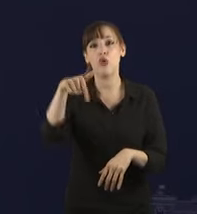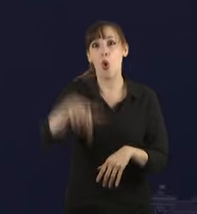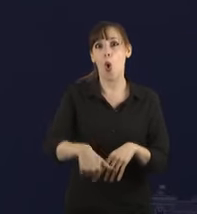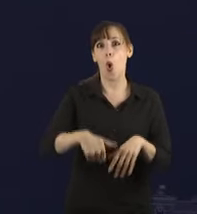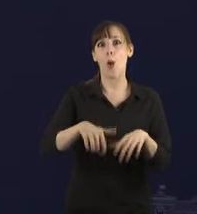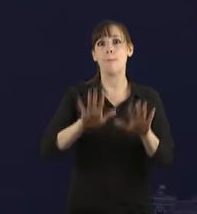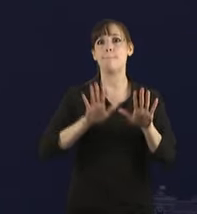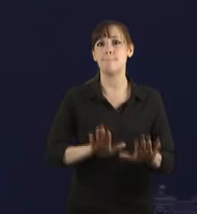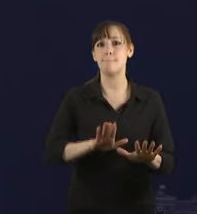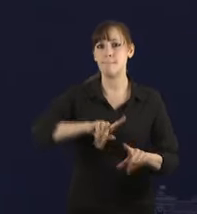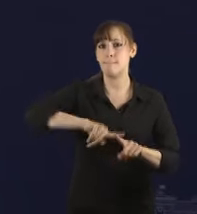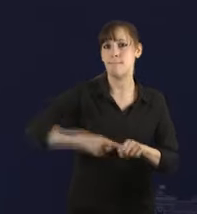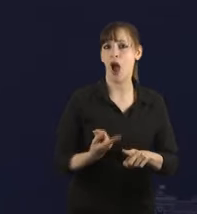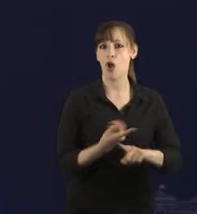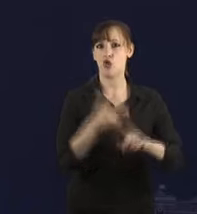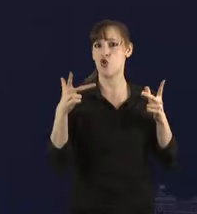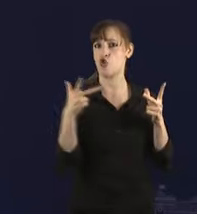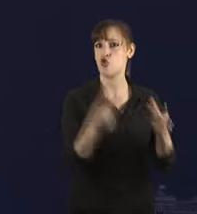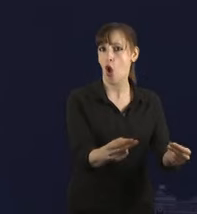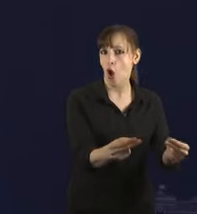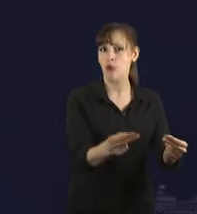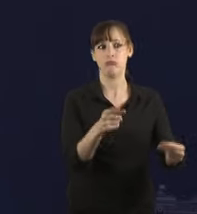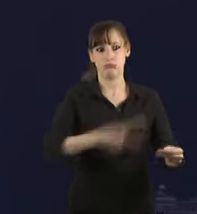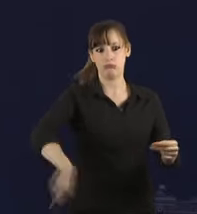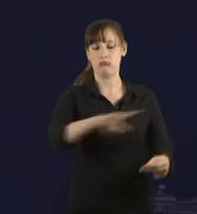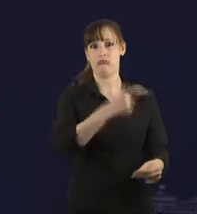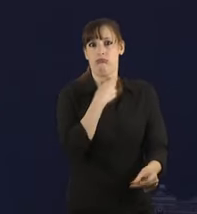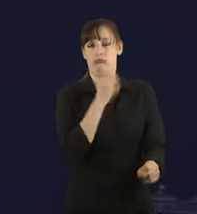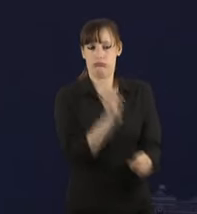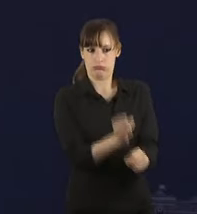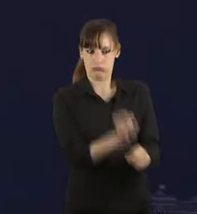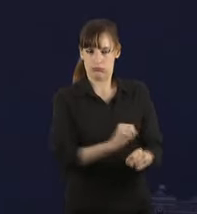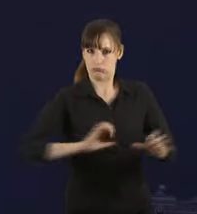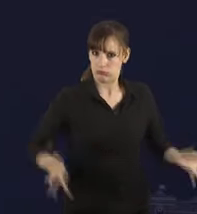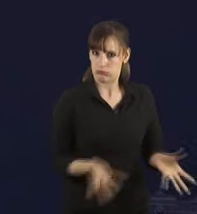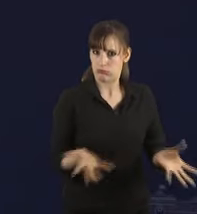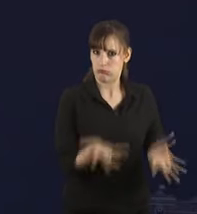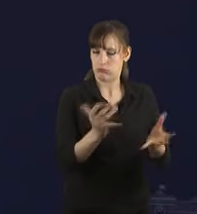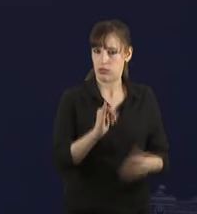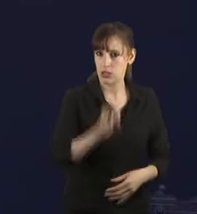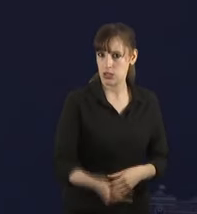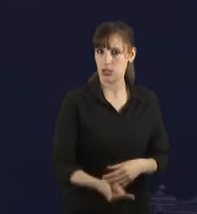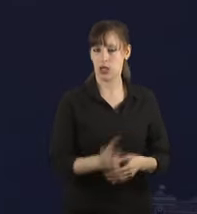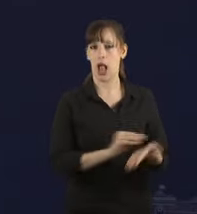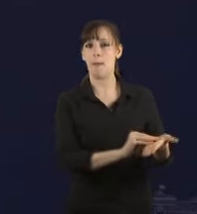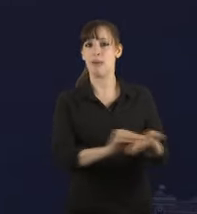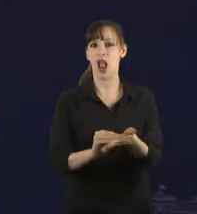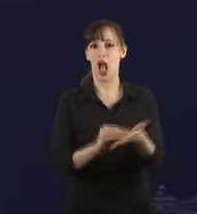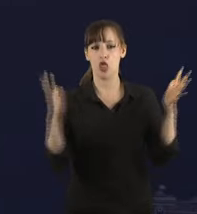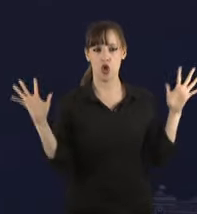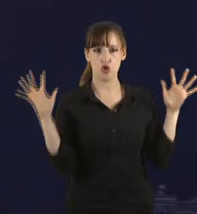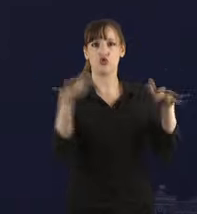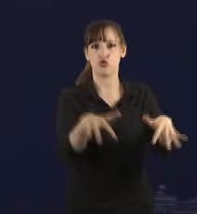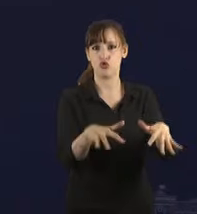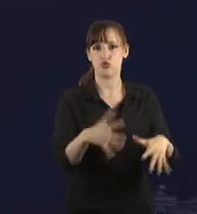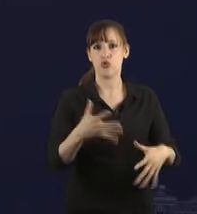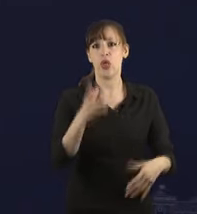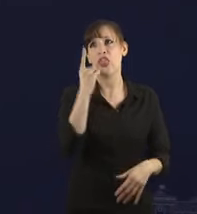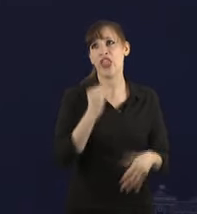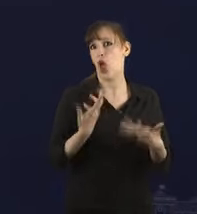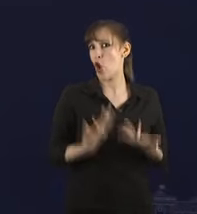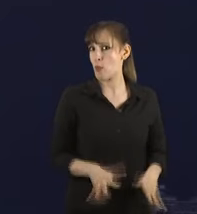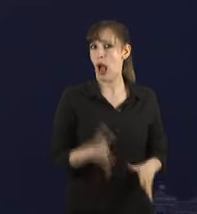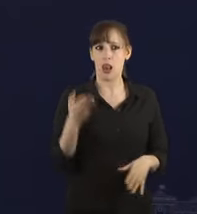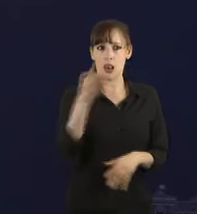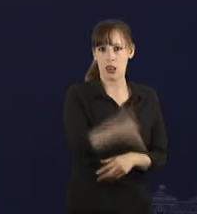que promueven el trabajo y que promueven que sus empleados eh cumplan con normalidad sus actividades ha pasado